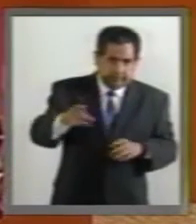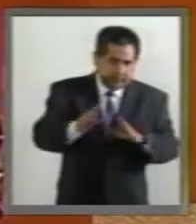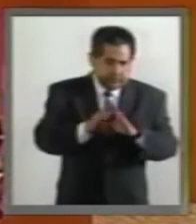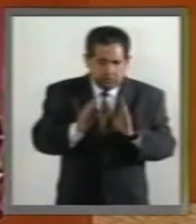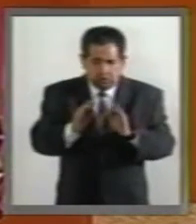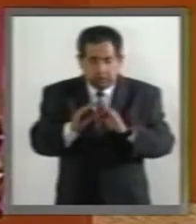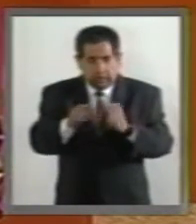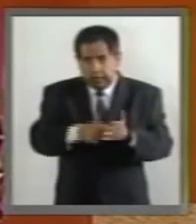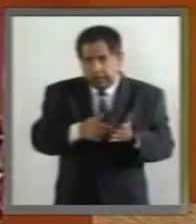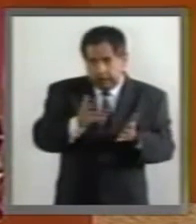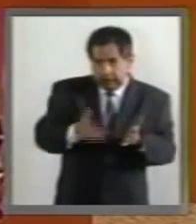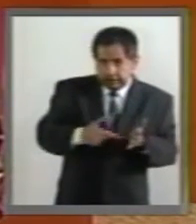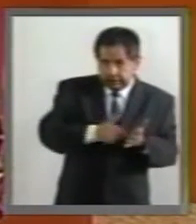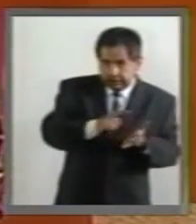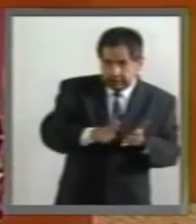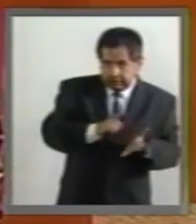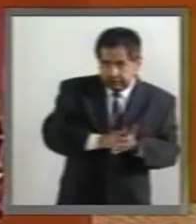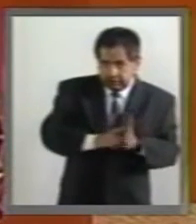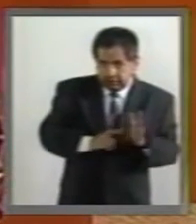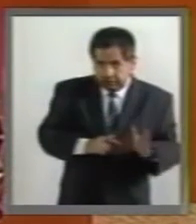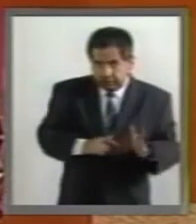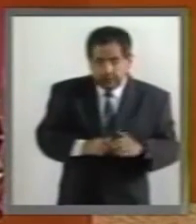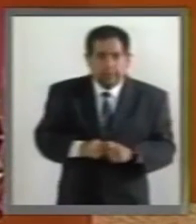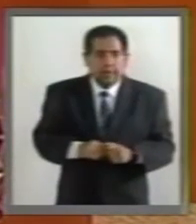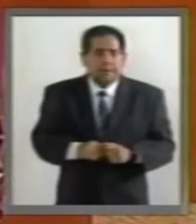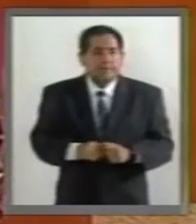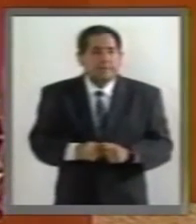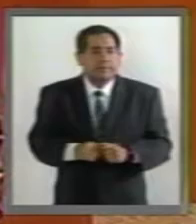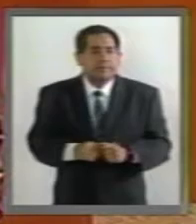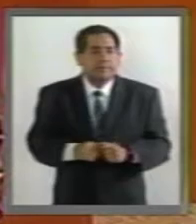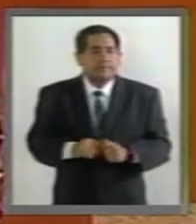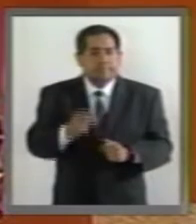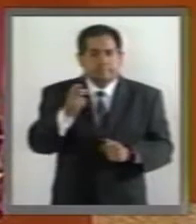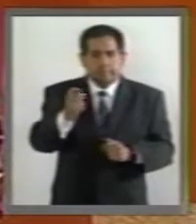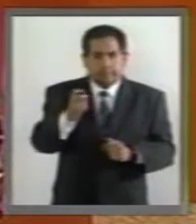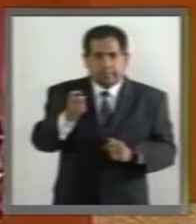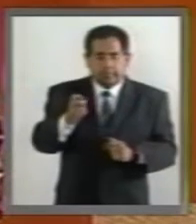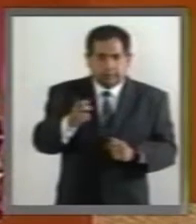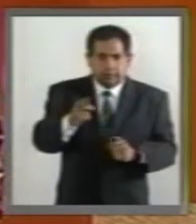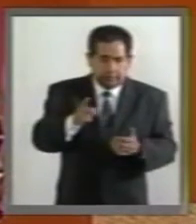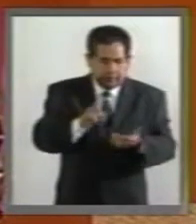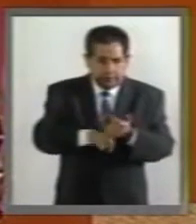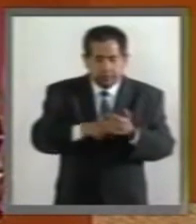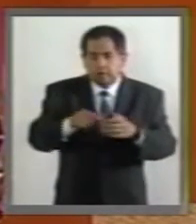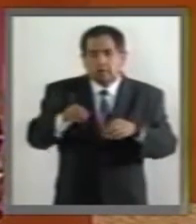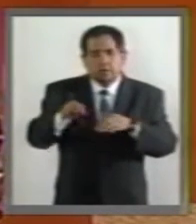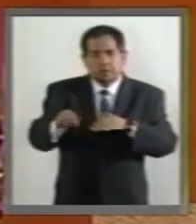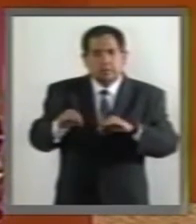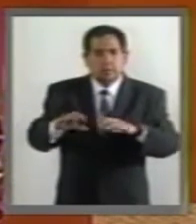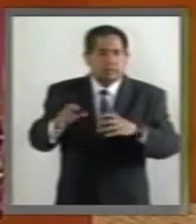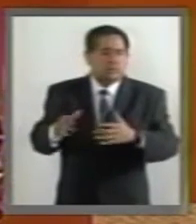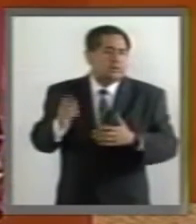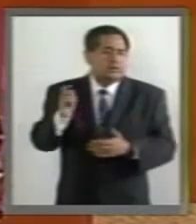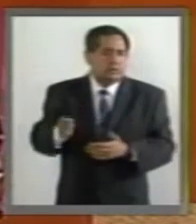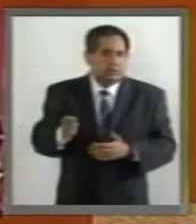como está redactada la ley. Y es precisamente lo que está detrás del trabajo